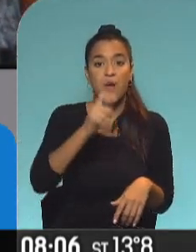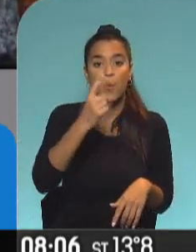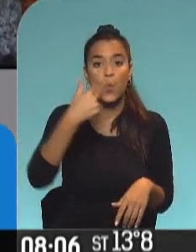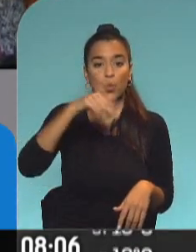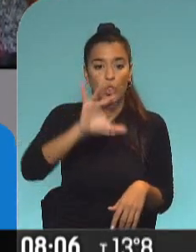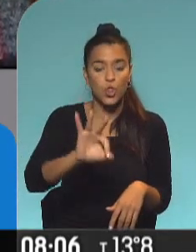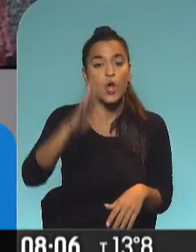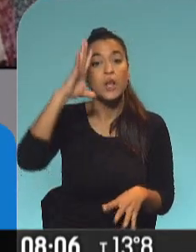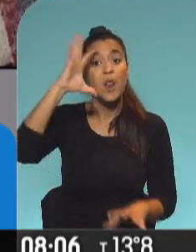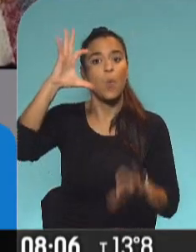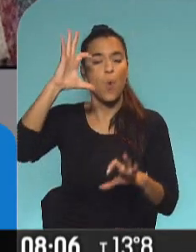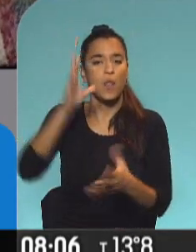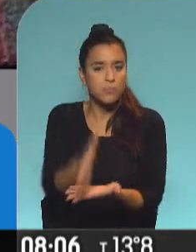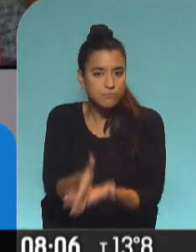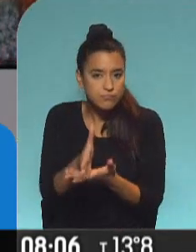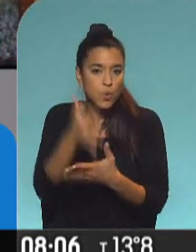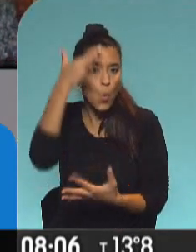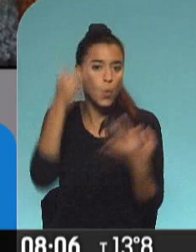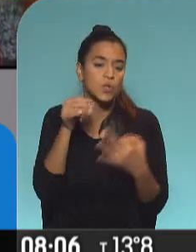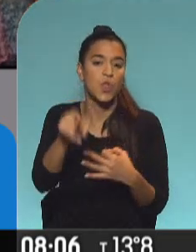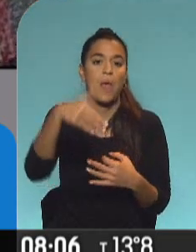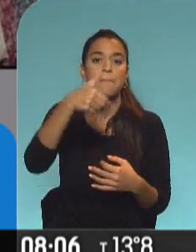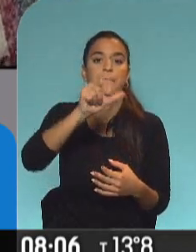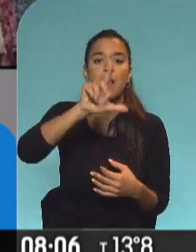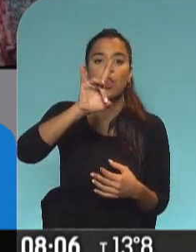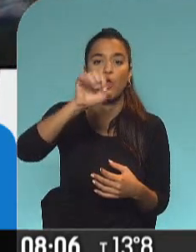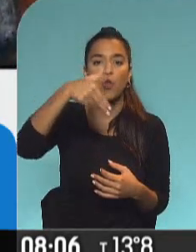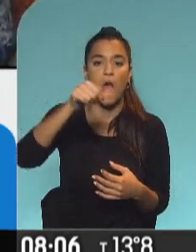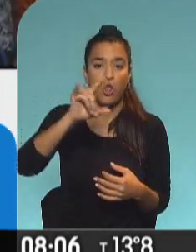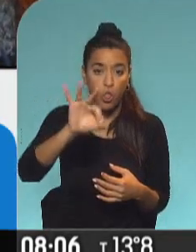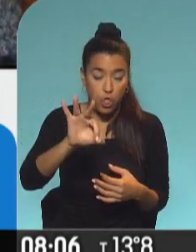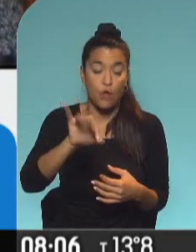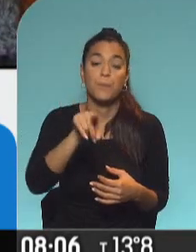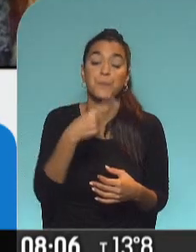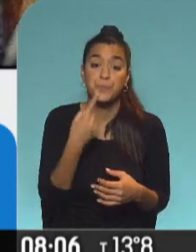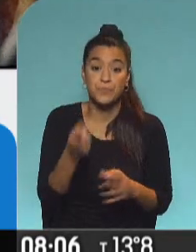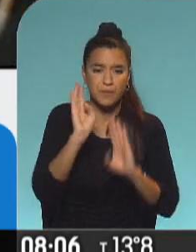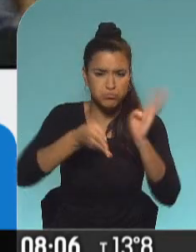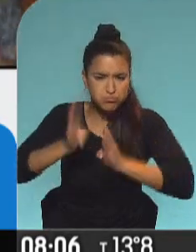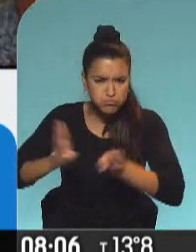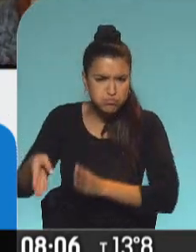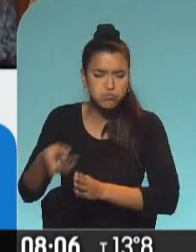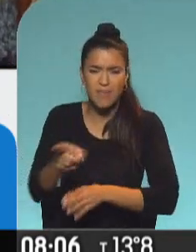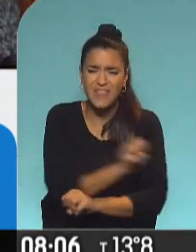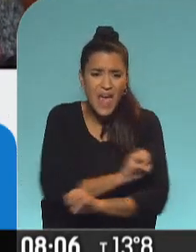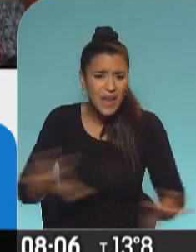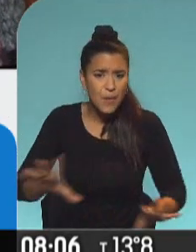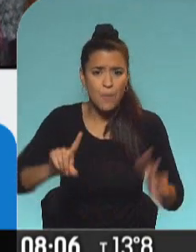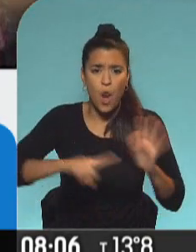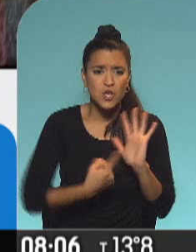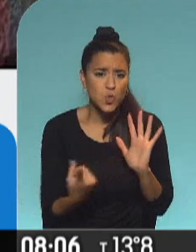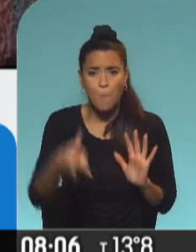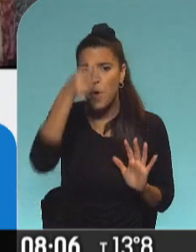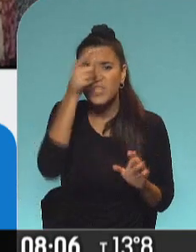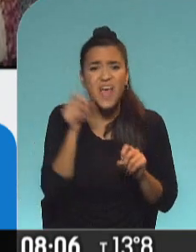el recuerdo y la exigencia de justicia de Santiago Maldonado. Esa movilización fue reprimida ferozmente por la Ciudad de Buenos Aires, por